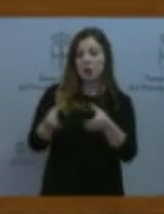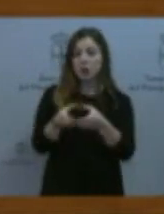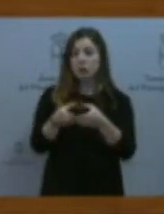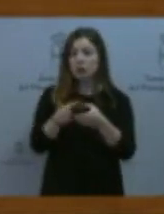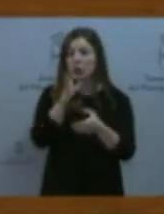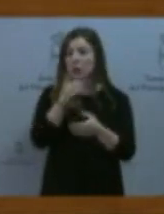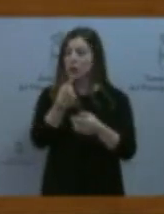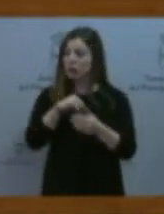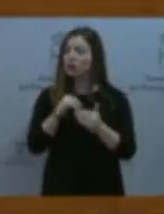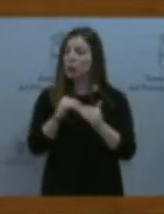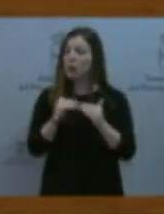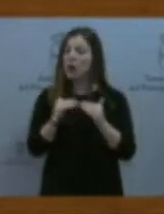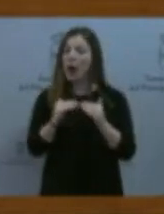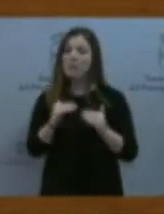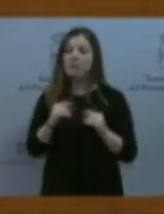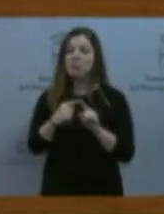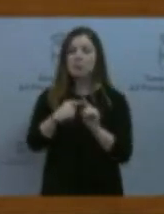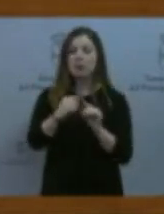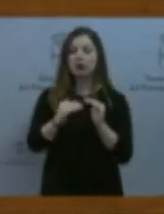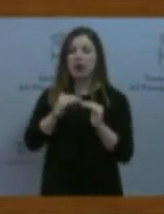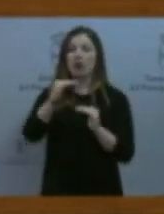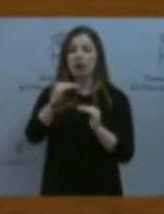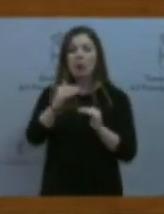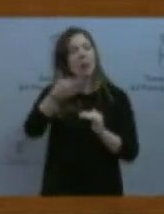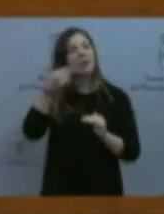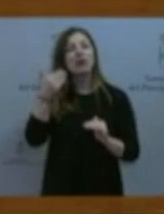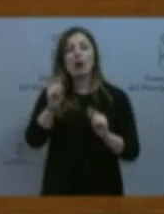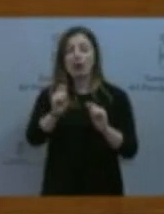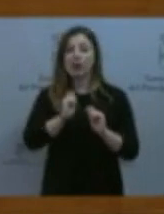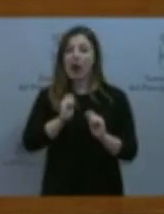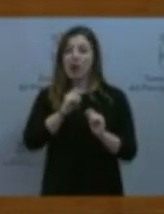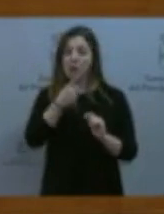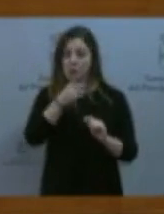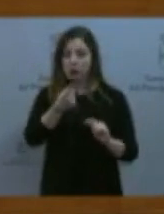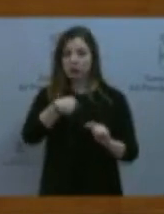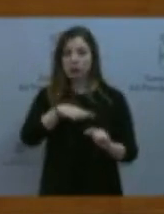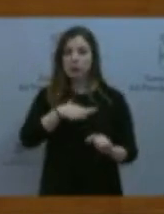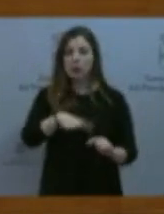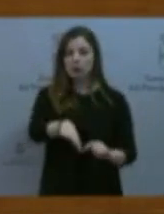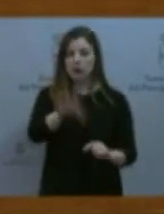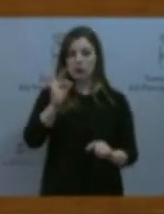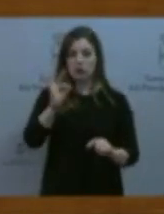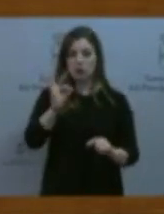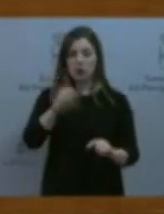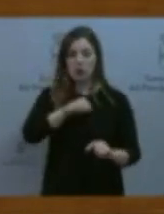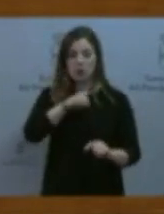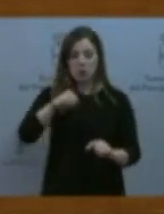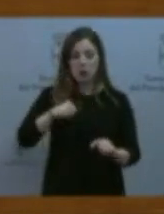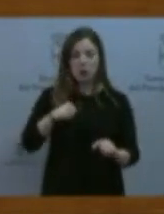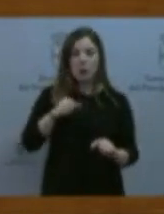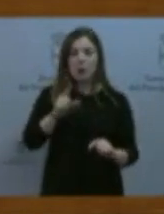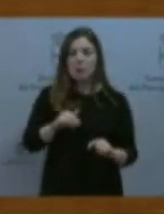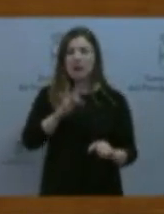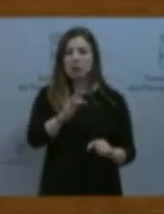decidir no solo por nosotros y nosotras, sino también por aquellas personas a las que representamos. No